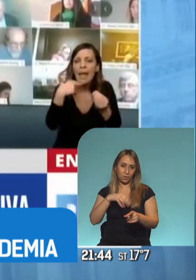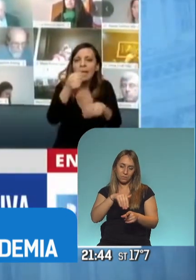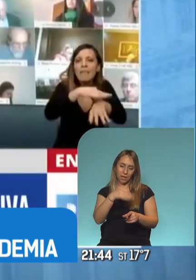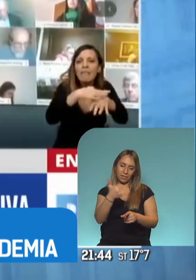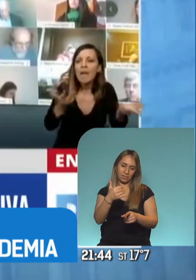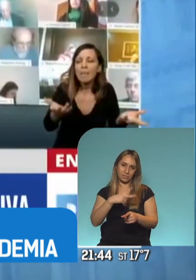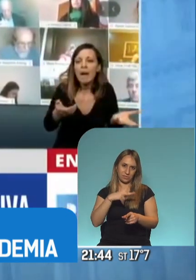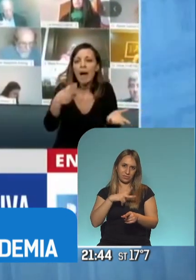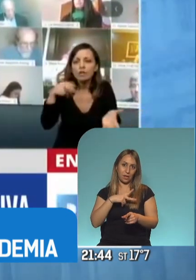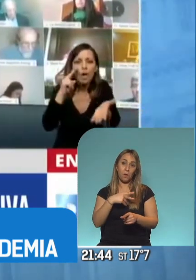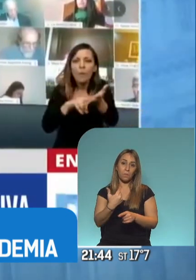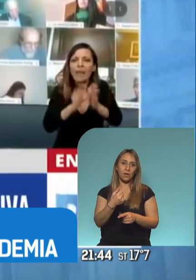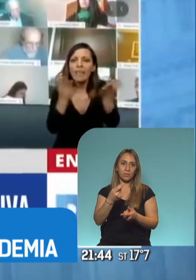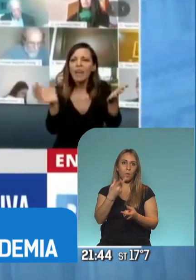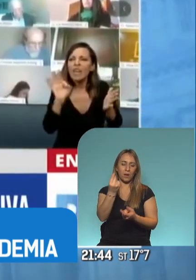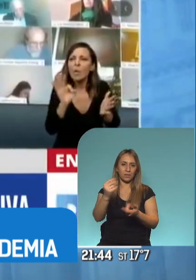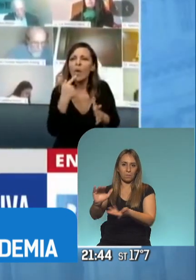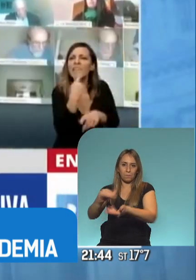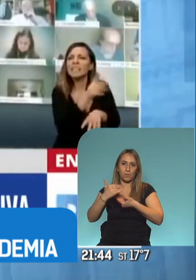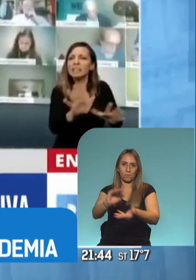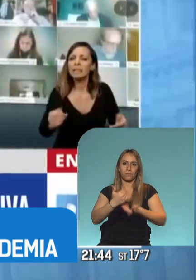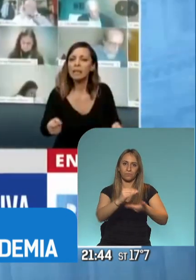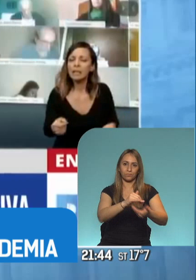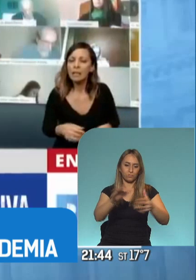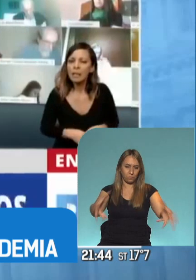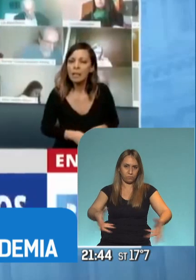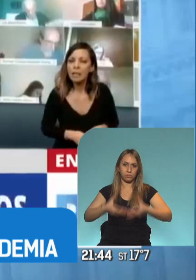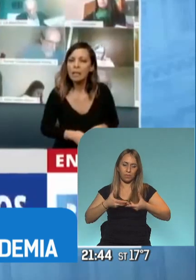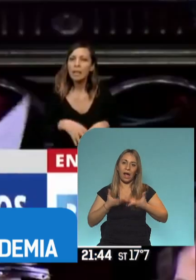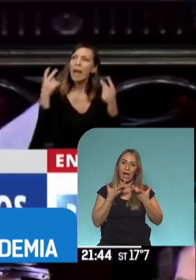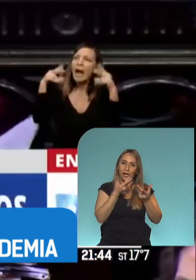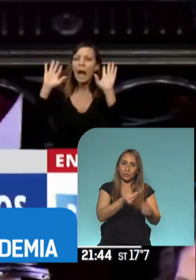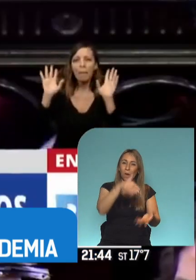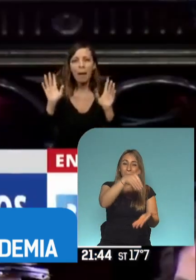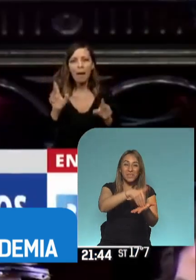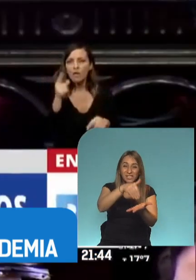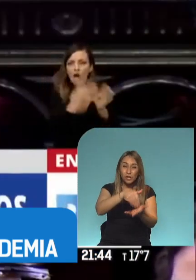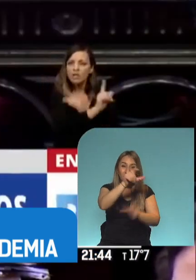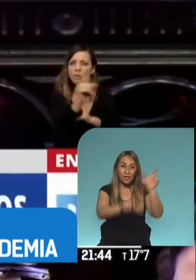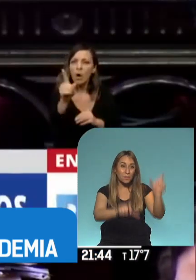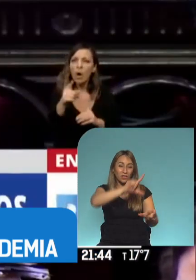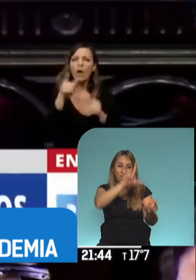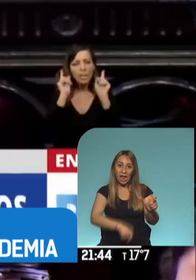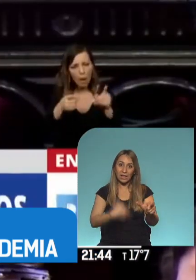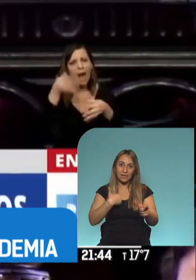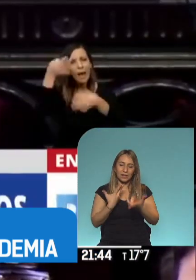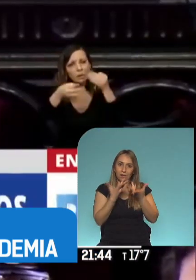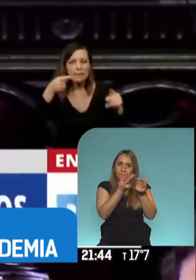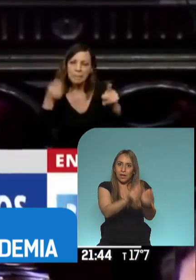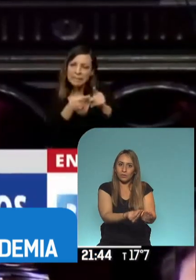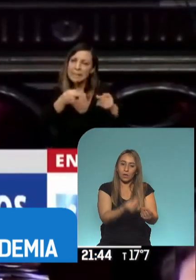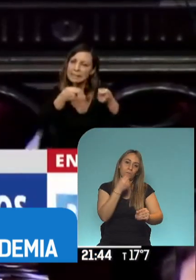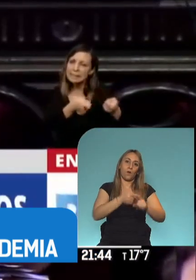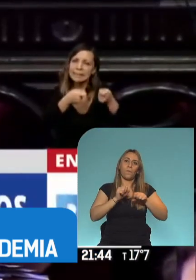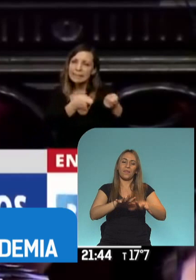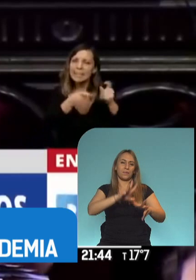puedan ayudar a millones de argentinos después de este drama de la pandemia, ¿no? Ajá. ¿Y qué valor cree que le va a